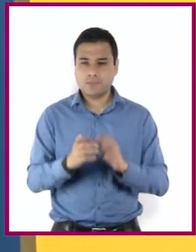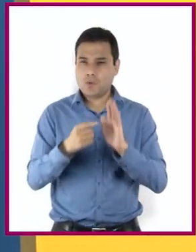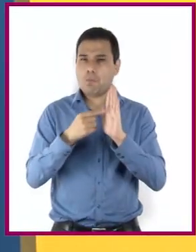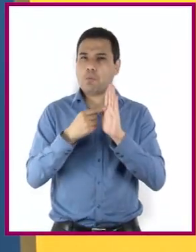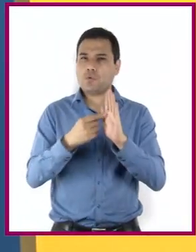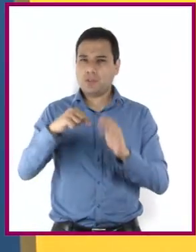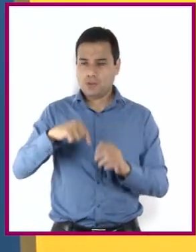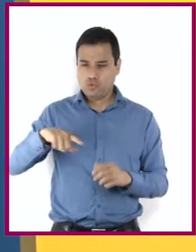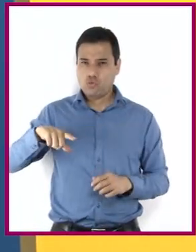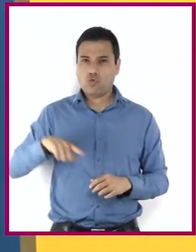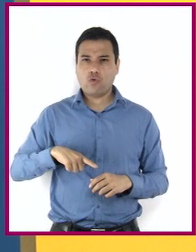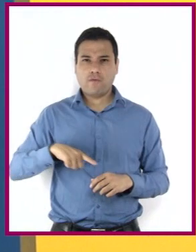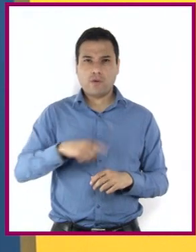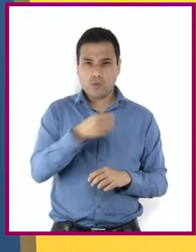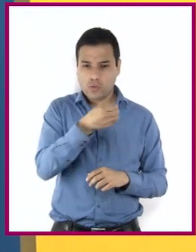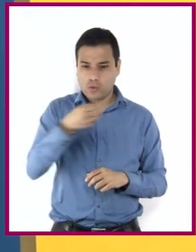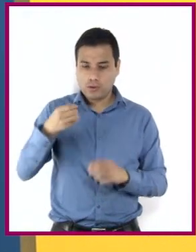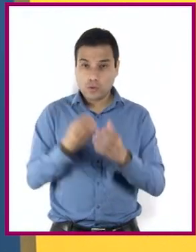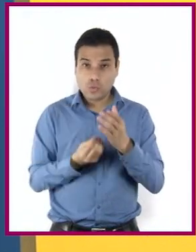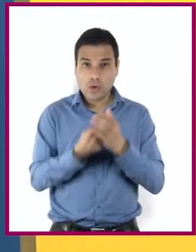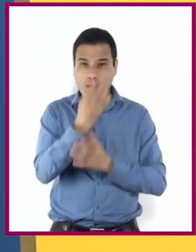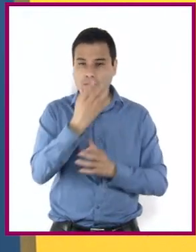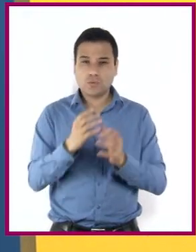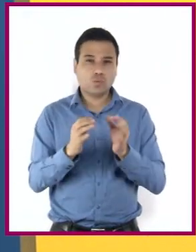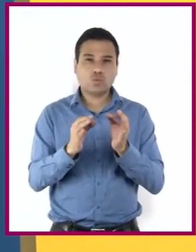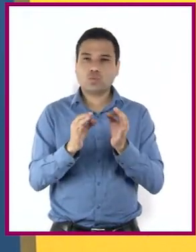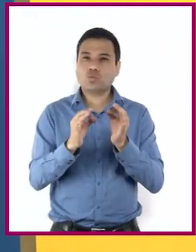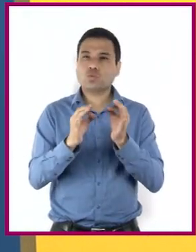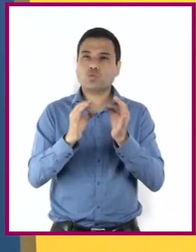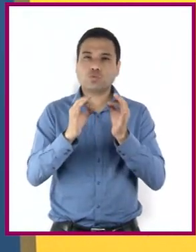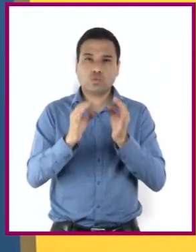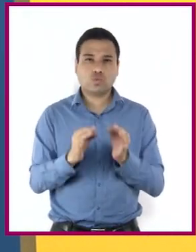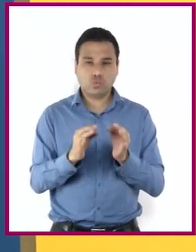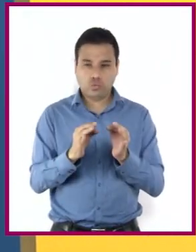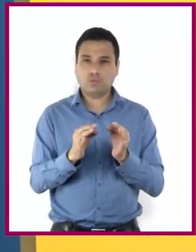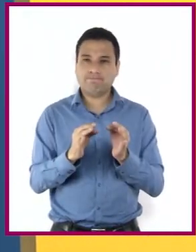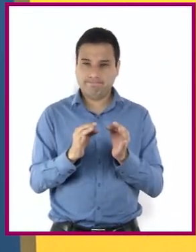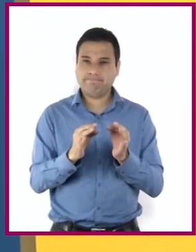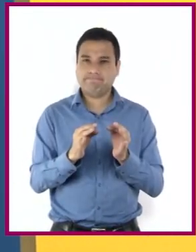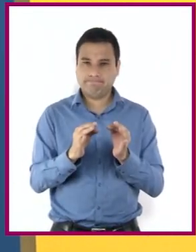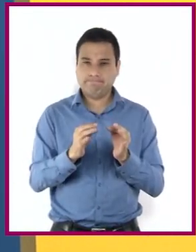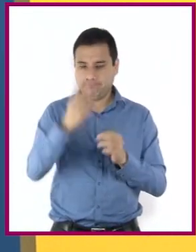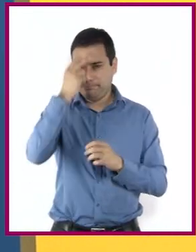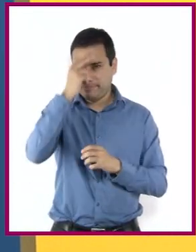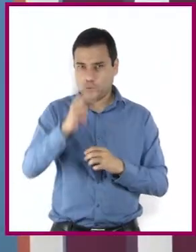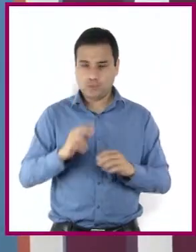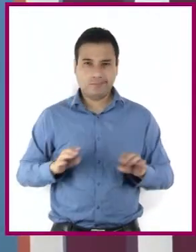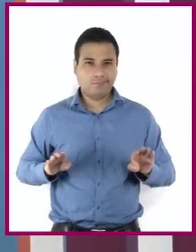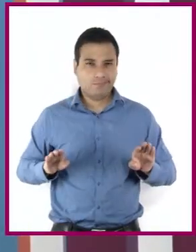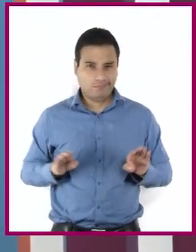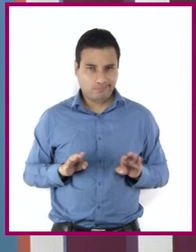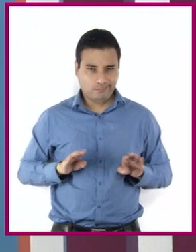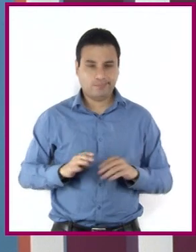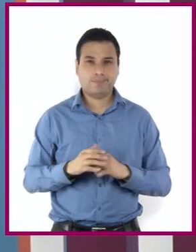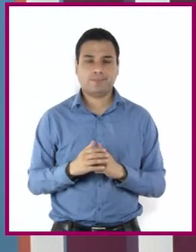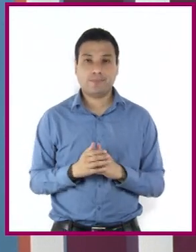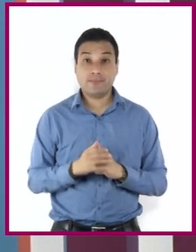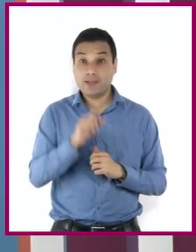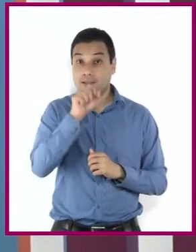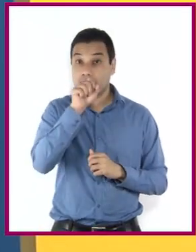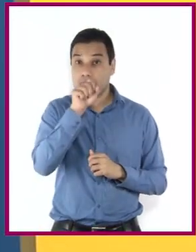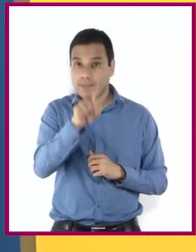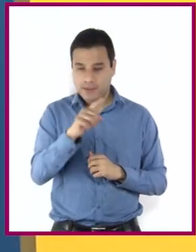orden político correspondía a la historia y a las necesidades de México. Asimismo, se impulsó